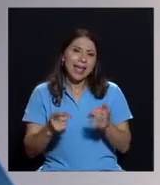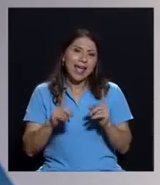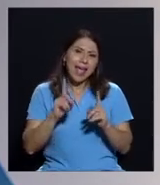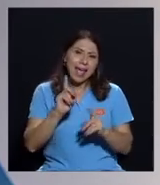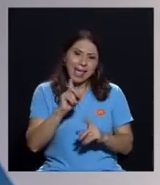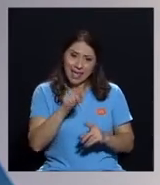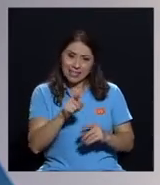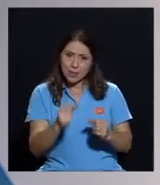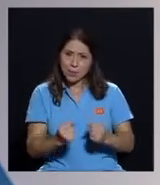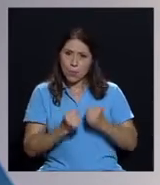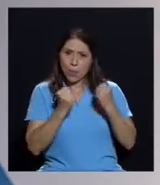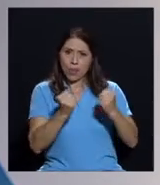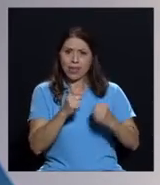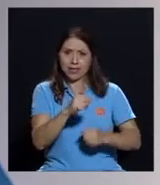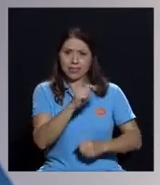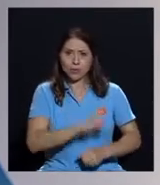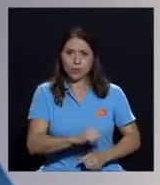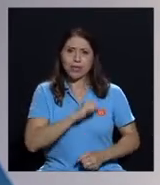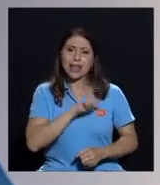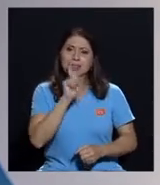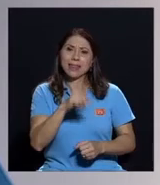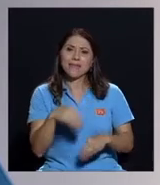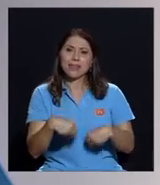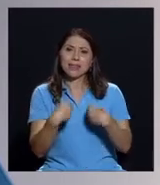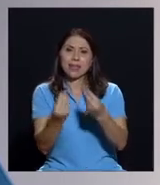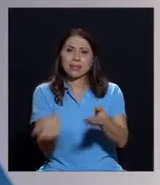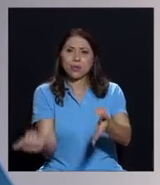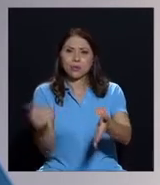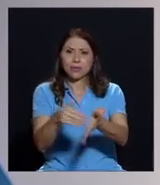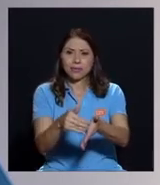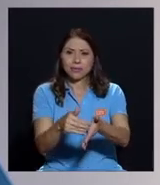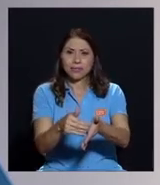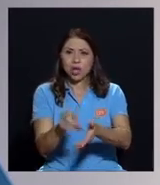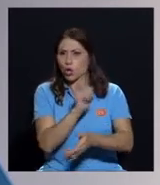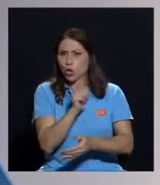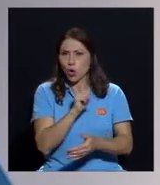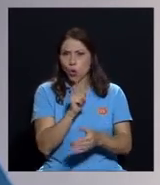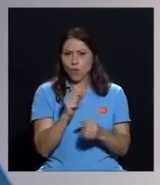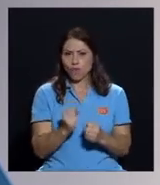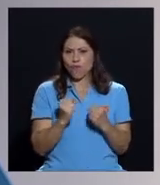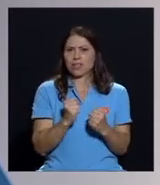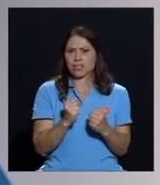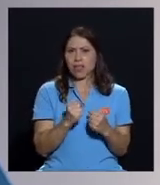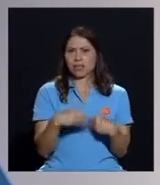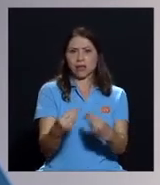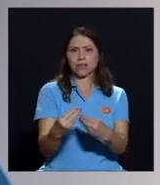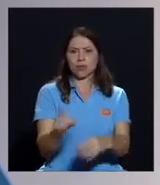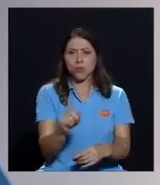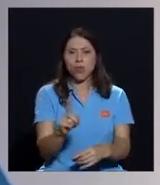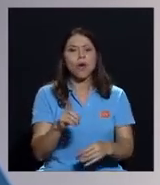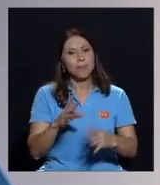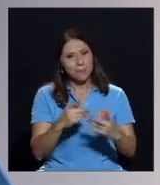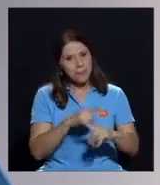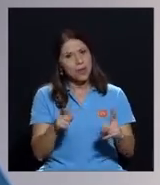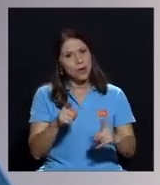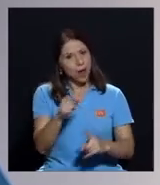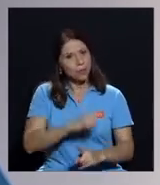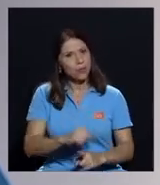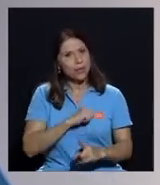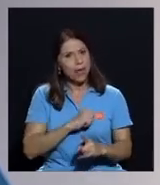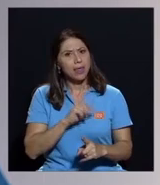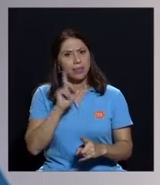ese poder de autoridad y no estoy diciendo que uso de la fuerza pero sí poder de autoridad a nuestra fuerza pública a que puedan hacer ese